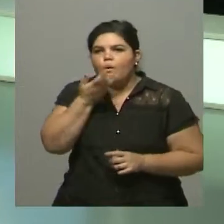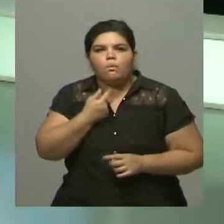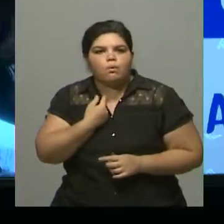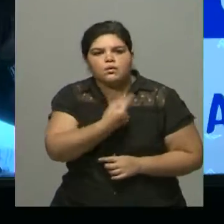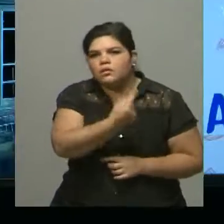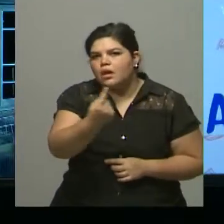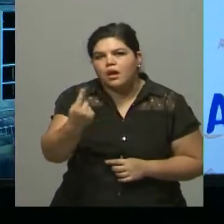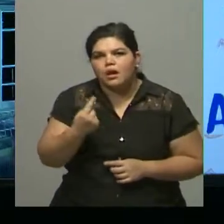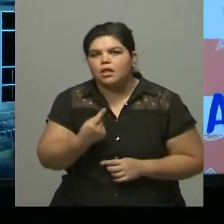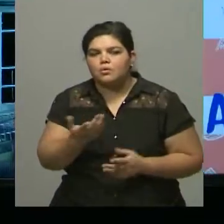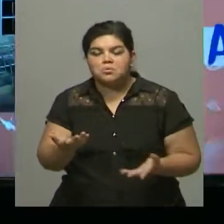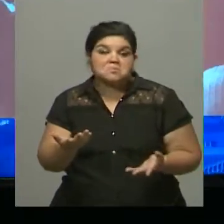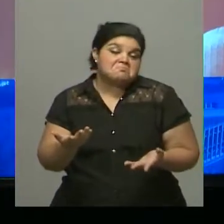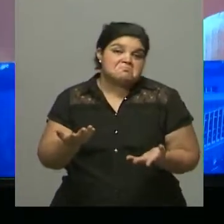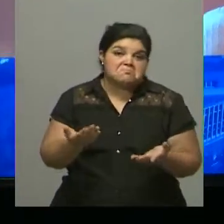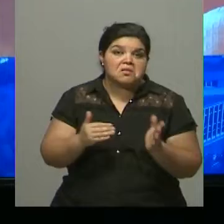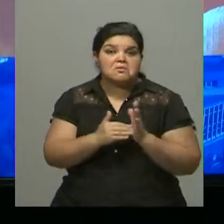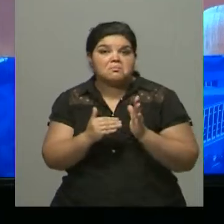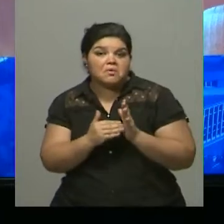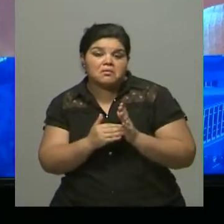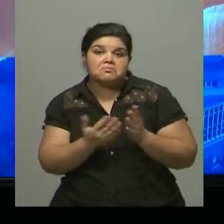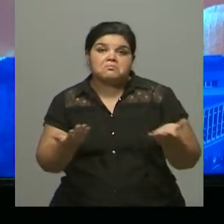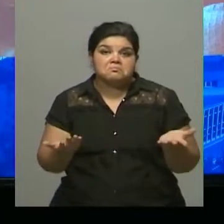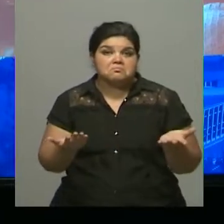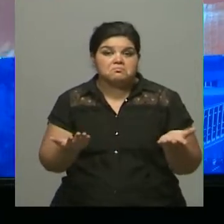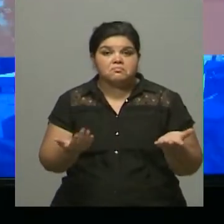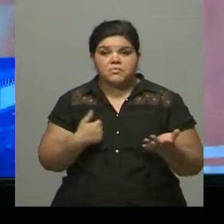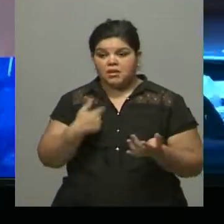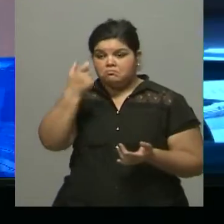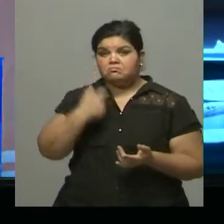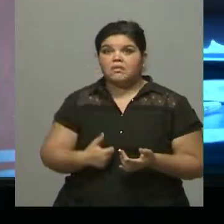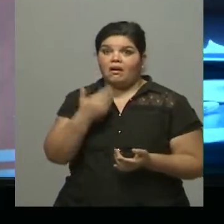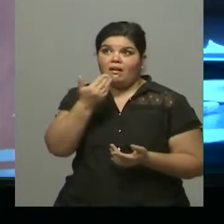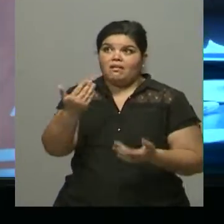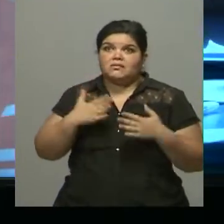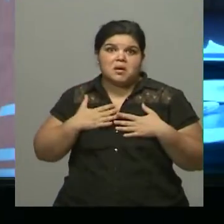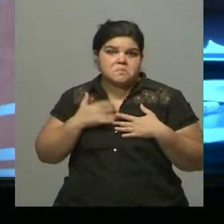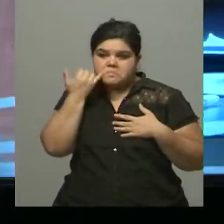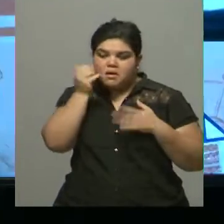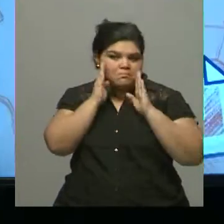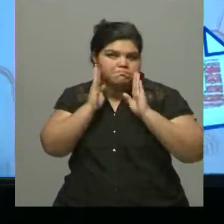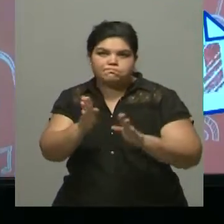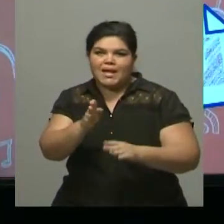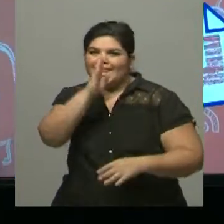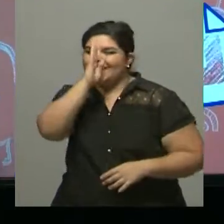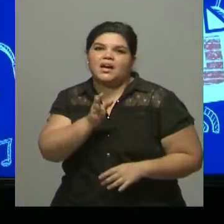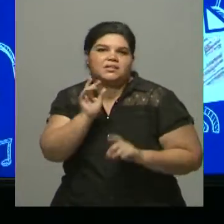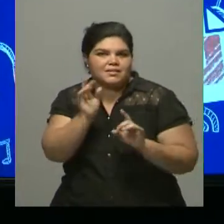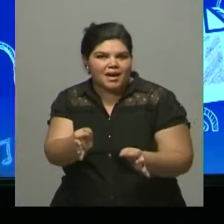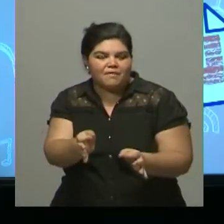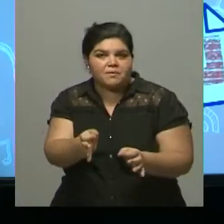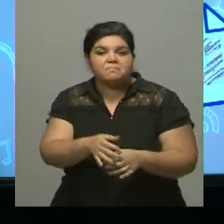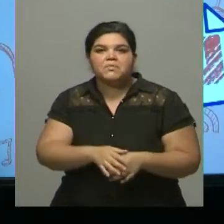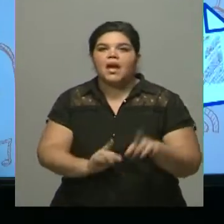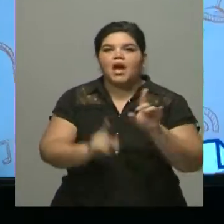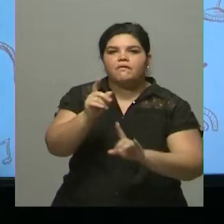desea, como yo doy gracias que ha sido la posibilidad que yo he tenido, y otras veces porque, bueno, en los trabajos que uno va enganchando,